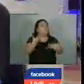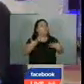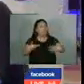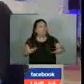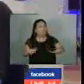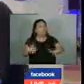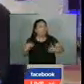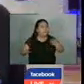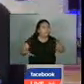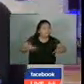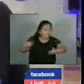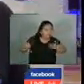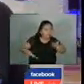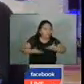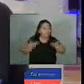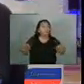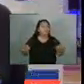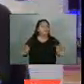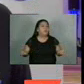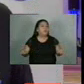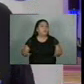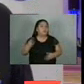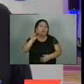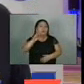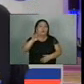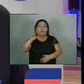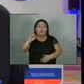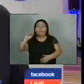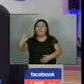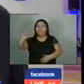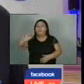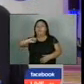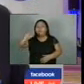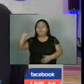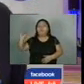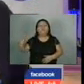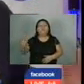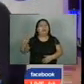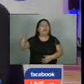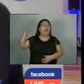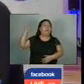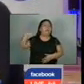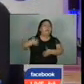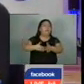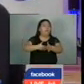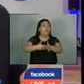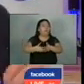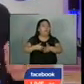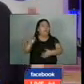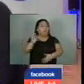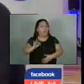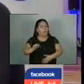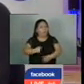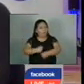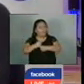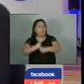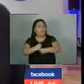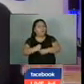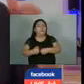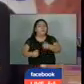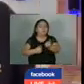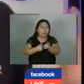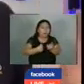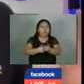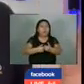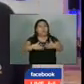y nuestras ventas en más de 200% desde que arrancamos. Cada día somos una empresa más sólida, con mayor